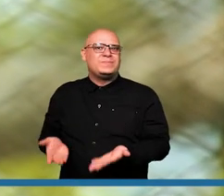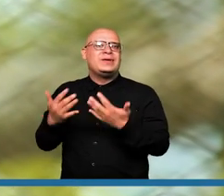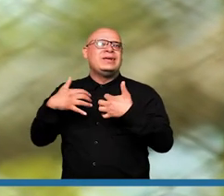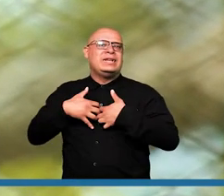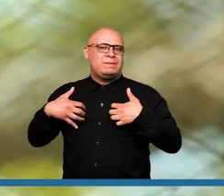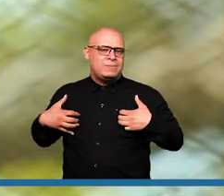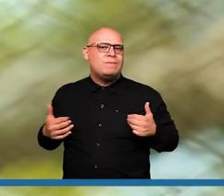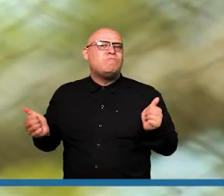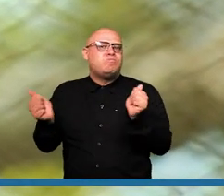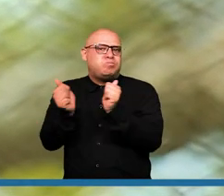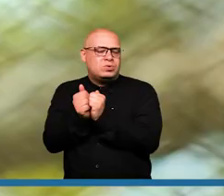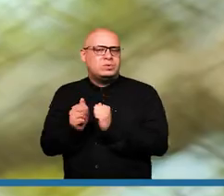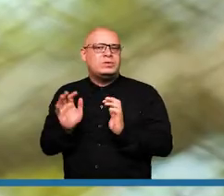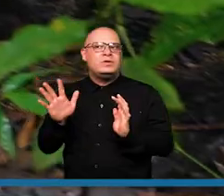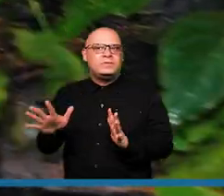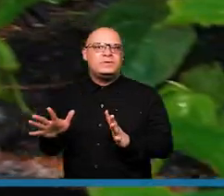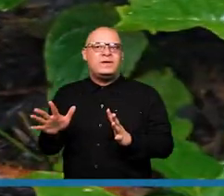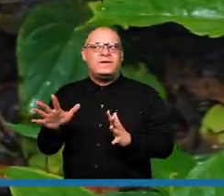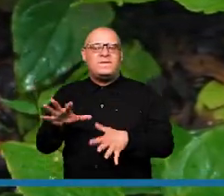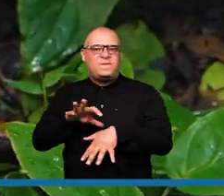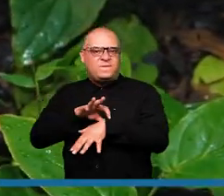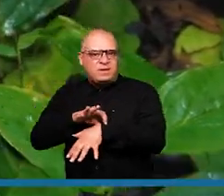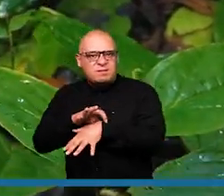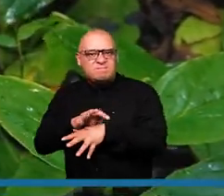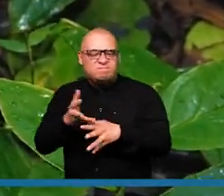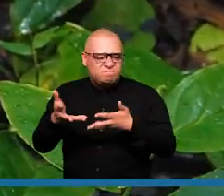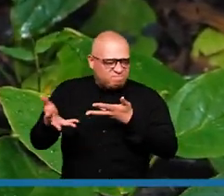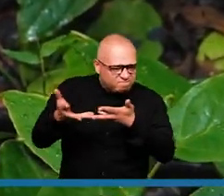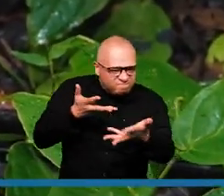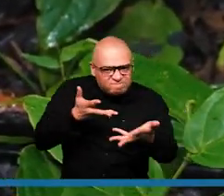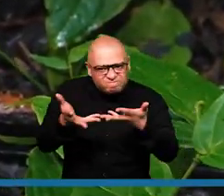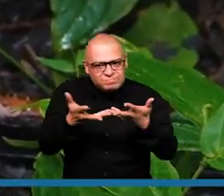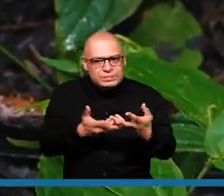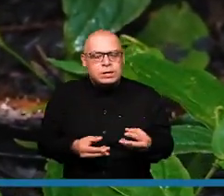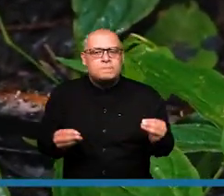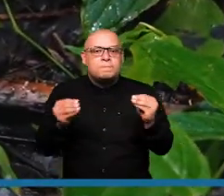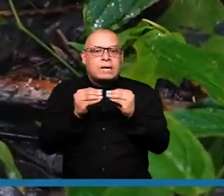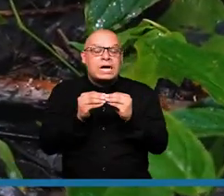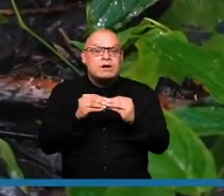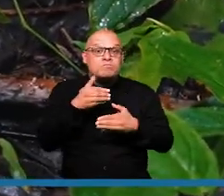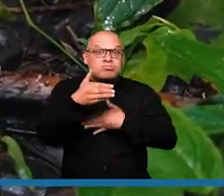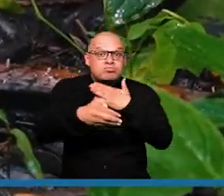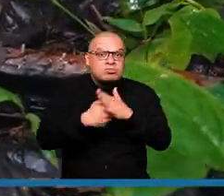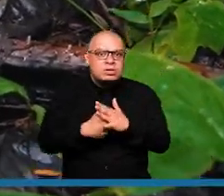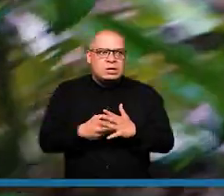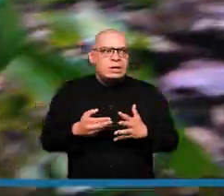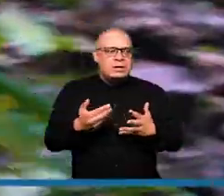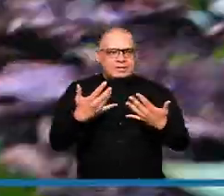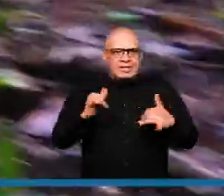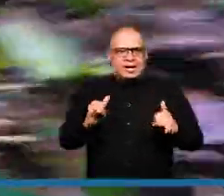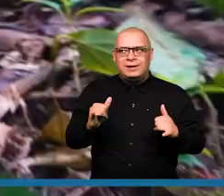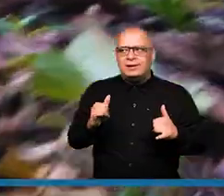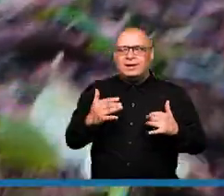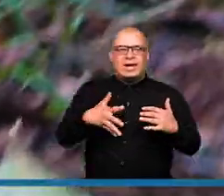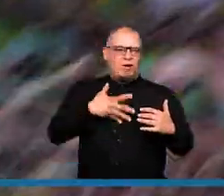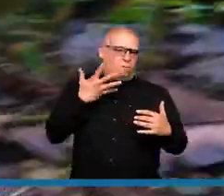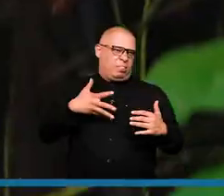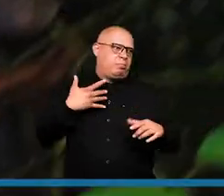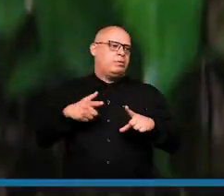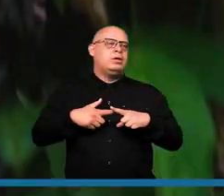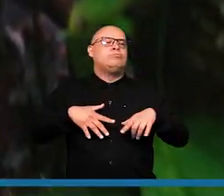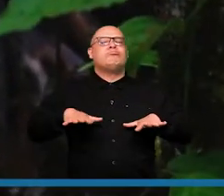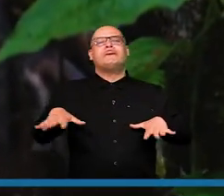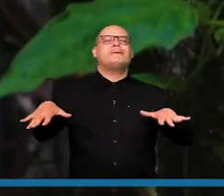comportamental y poderlos hacer competentes o hábiles para que puedan cumplir sus procesos biológicos